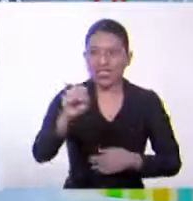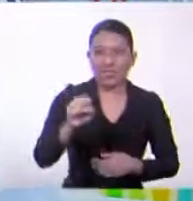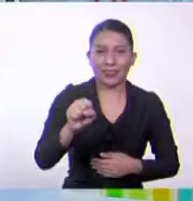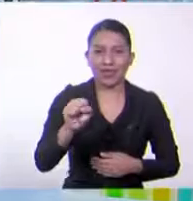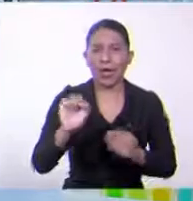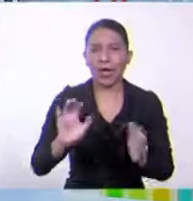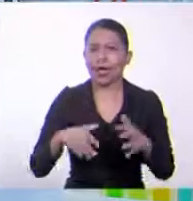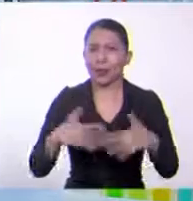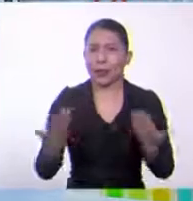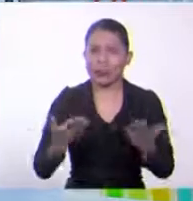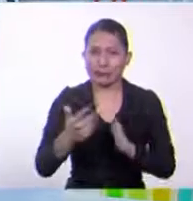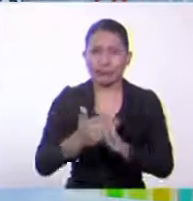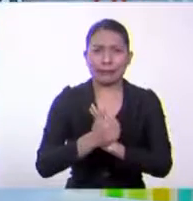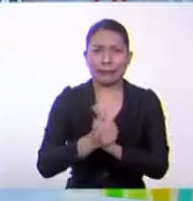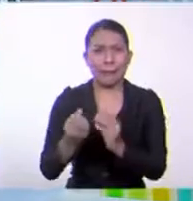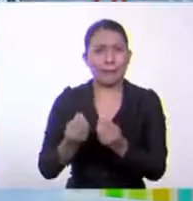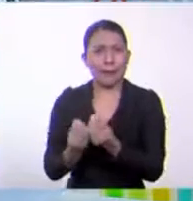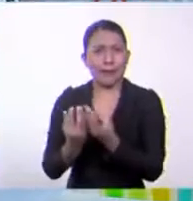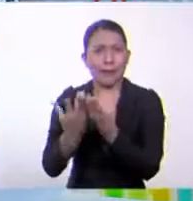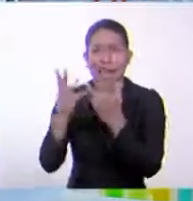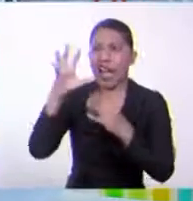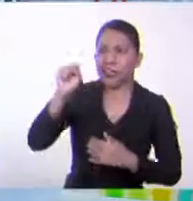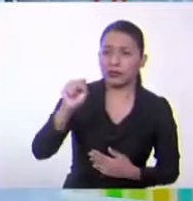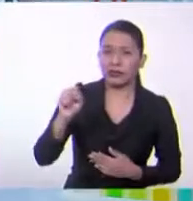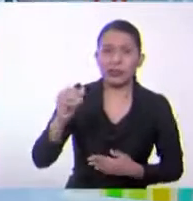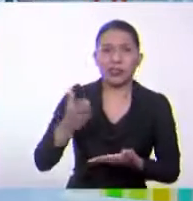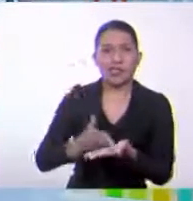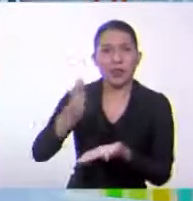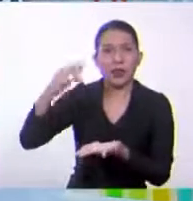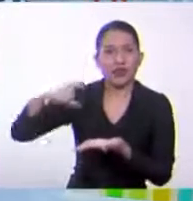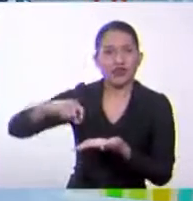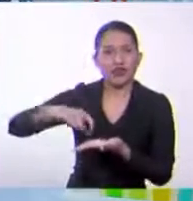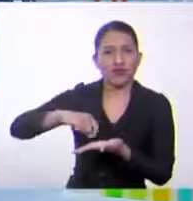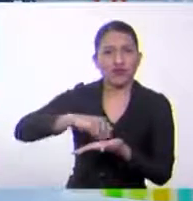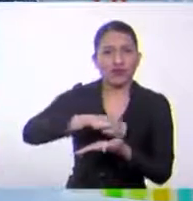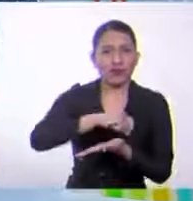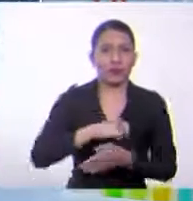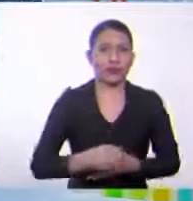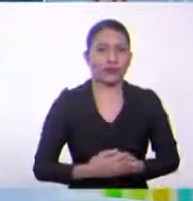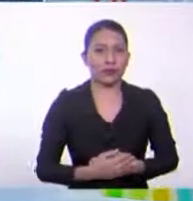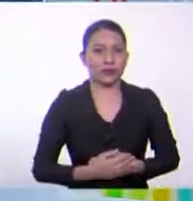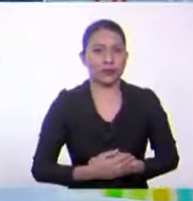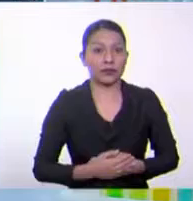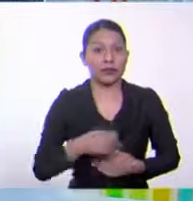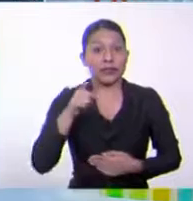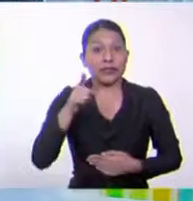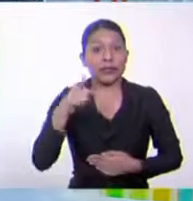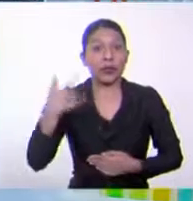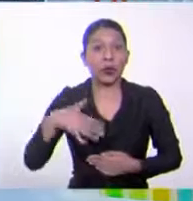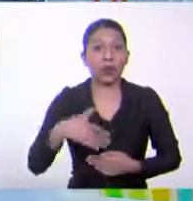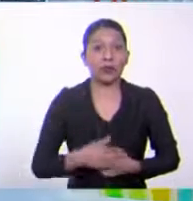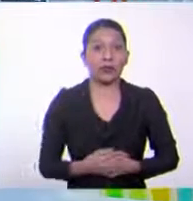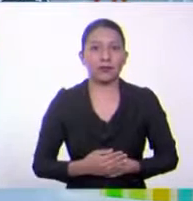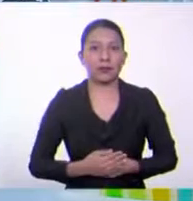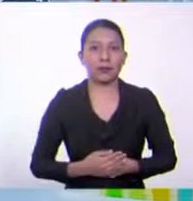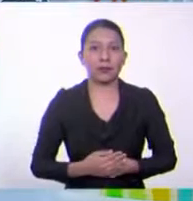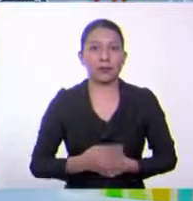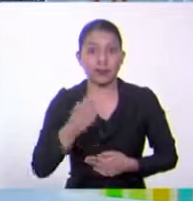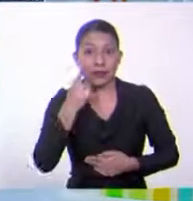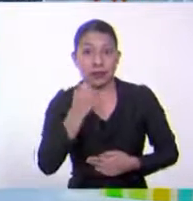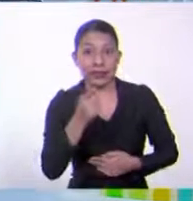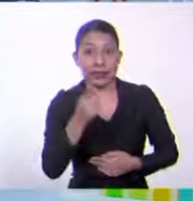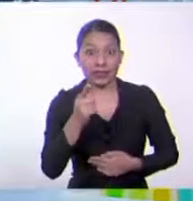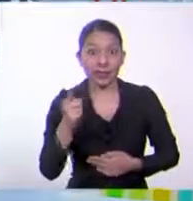Veamos cómo son capaces de atrapar a un insecto incauto. Ahí viene el insecto. Mira,